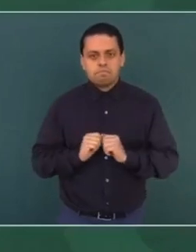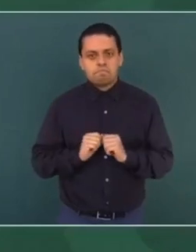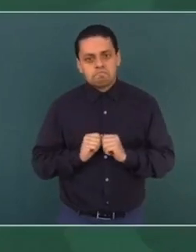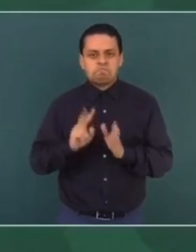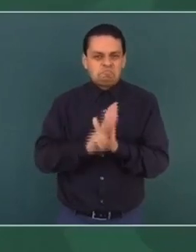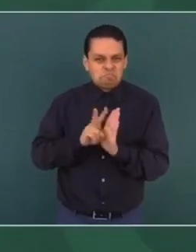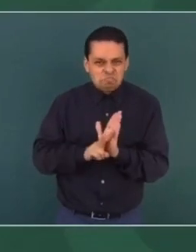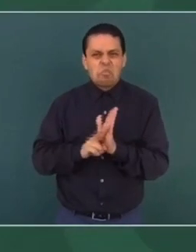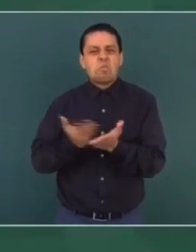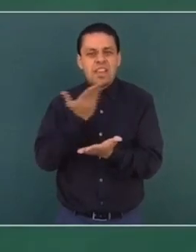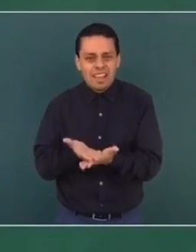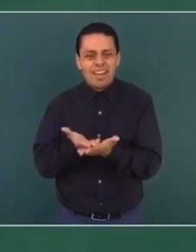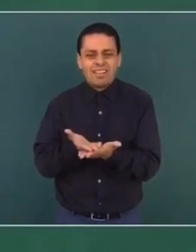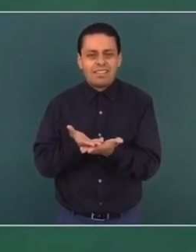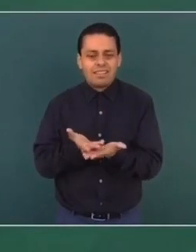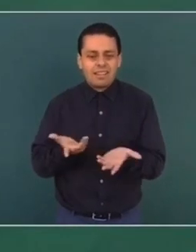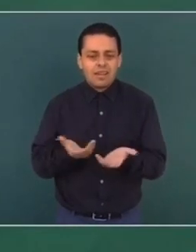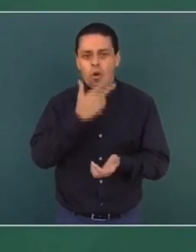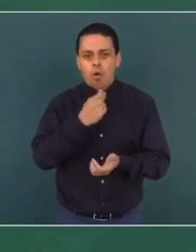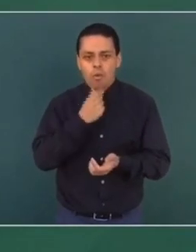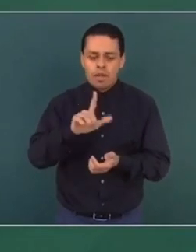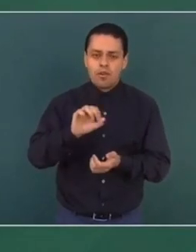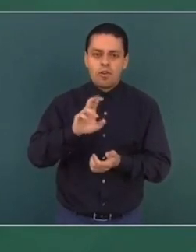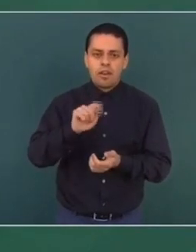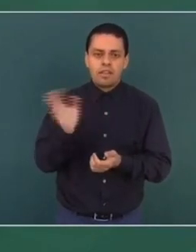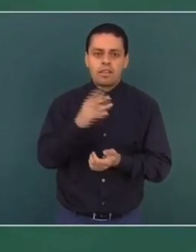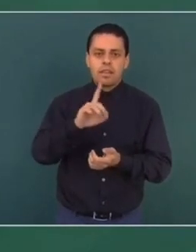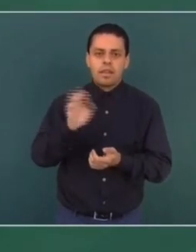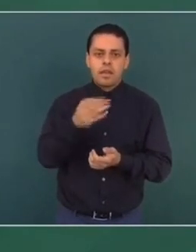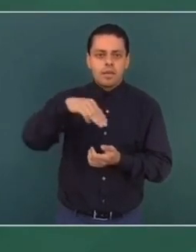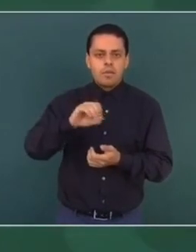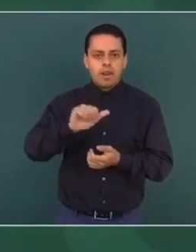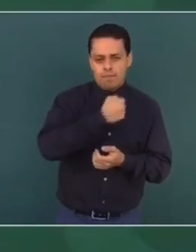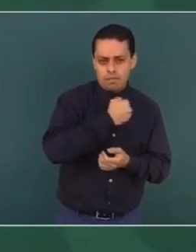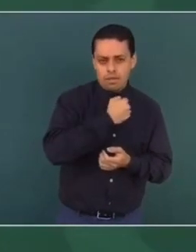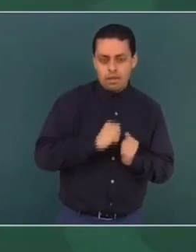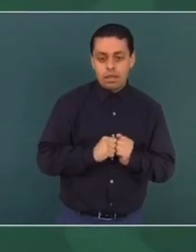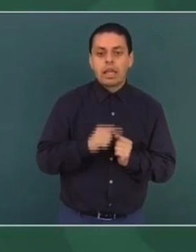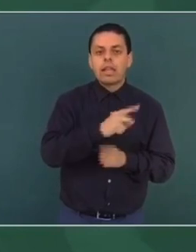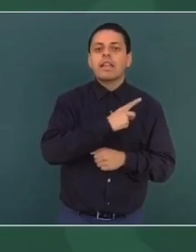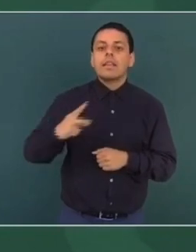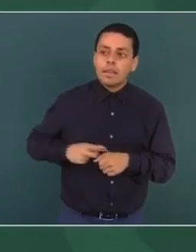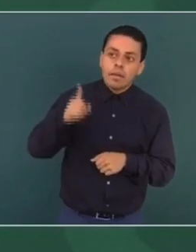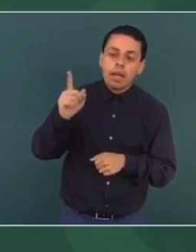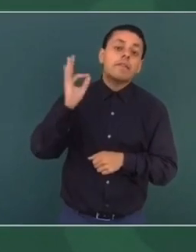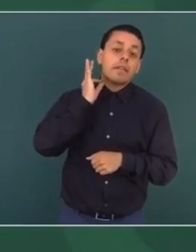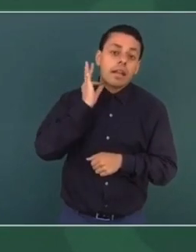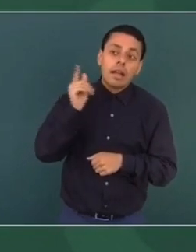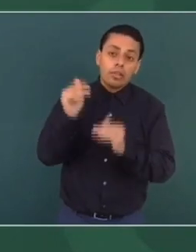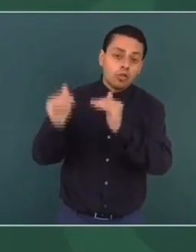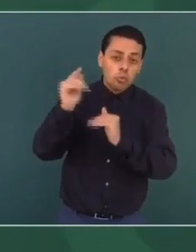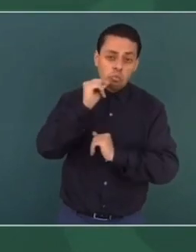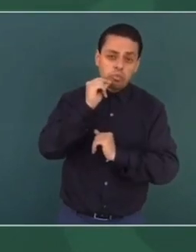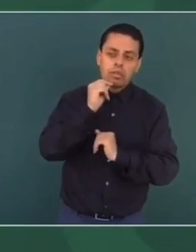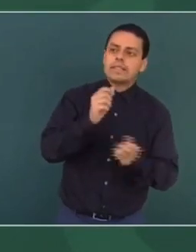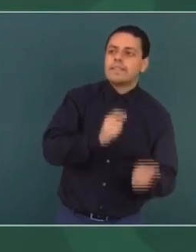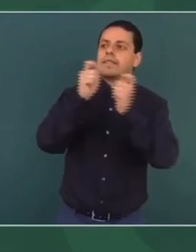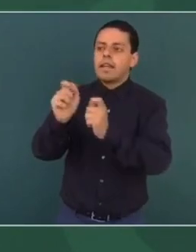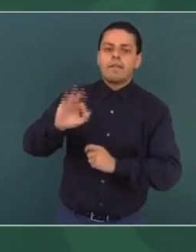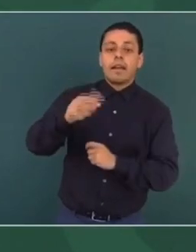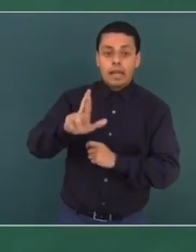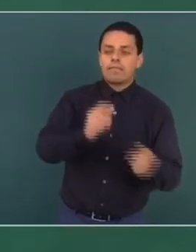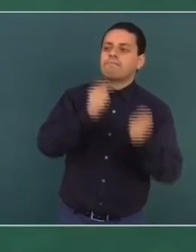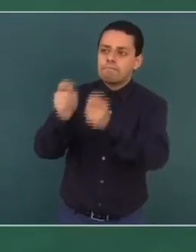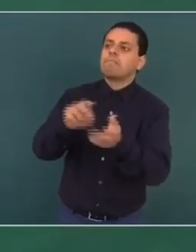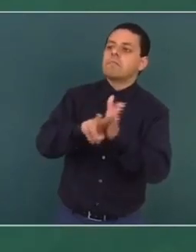estos videos que presentó Loret de Mola deben de entregarse a la Fiscalía General de la República.